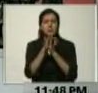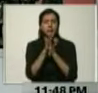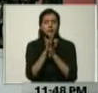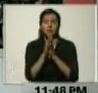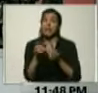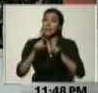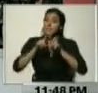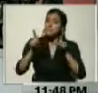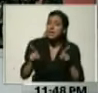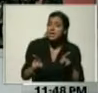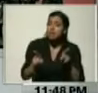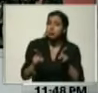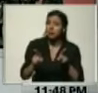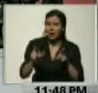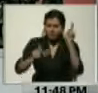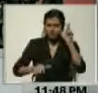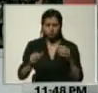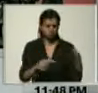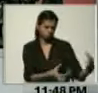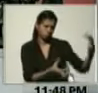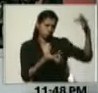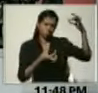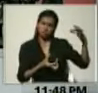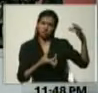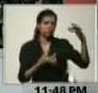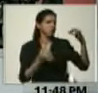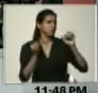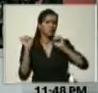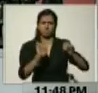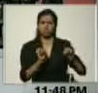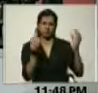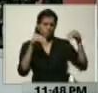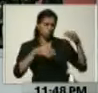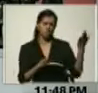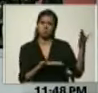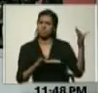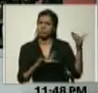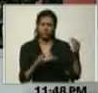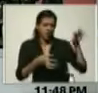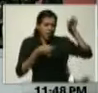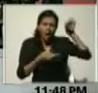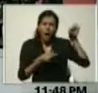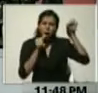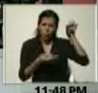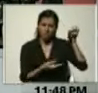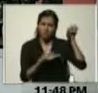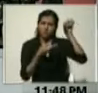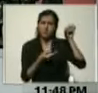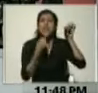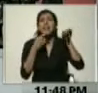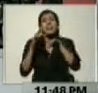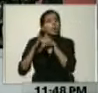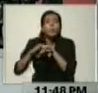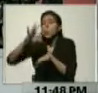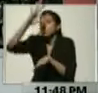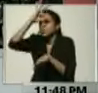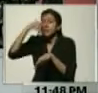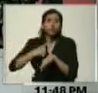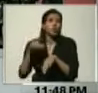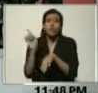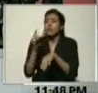hasta por su propia gente, en un gesto típico de la derecha cobarde de nuestro país, se disculpó diciendo que él no sabía nada de eso. Yo no fui,